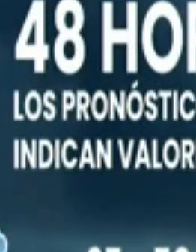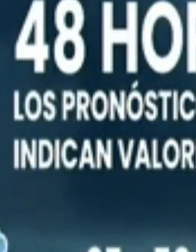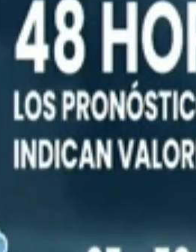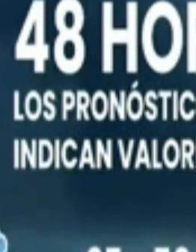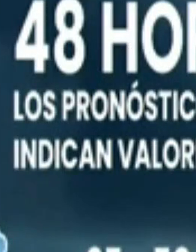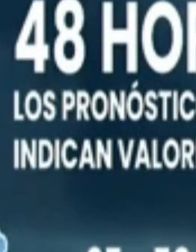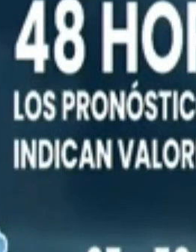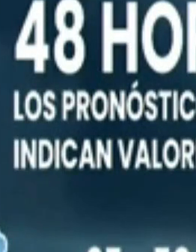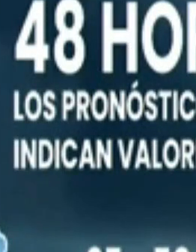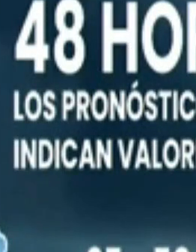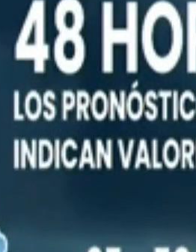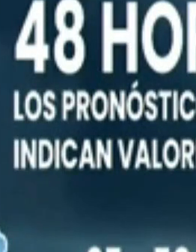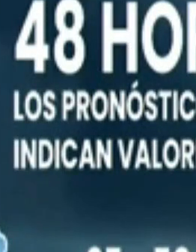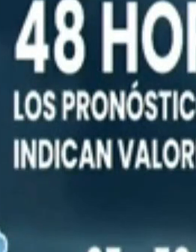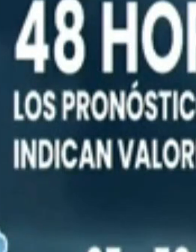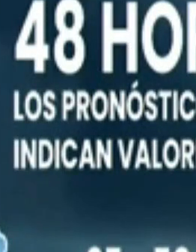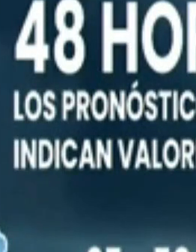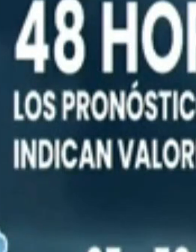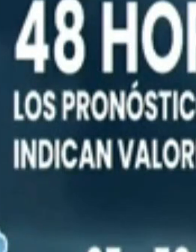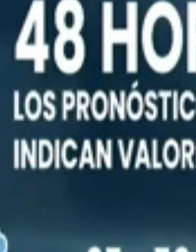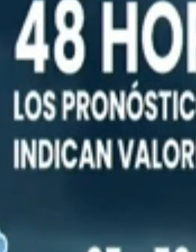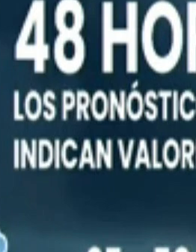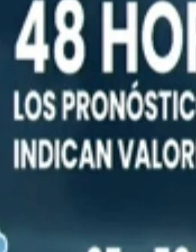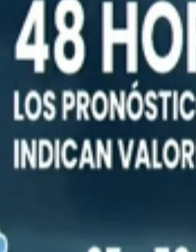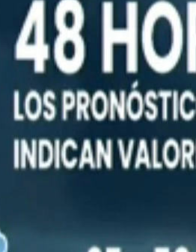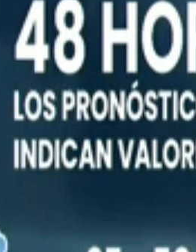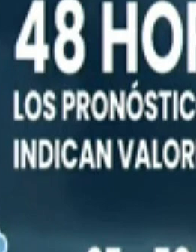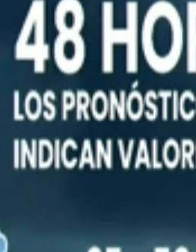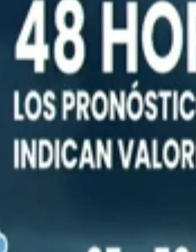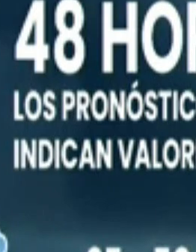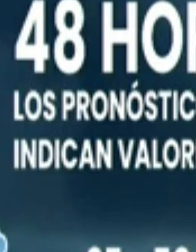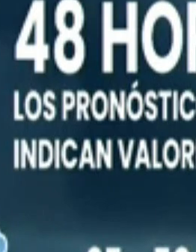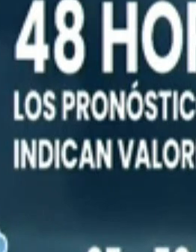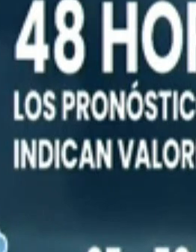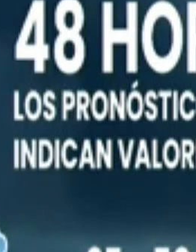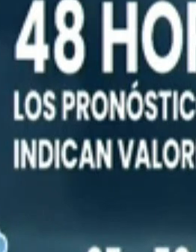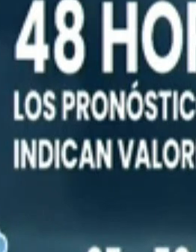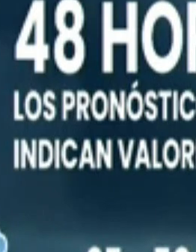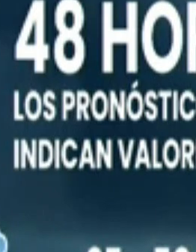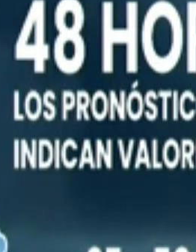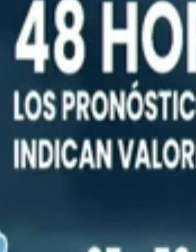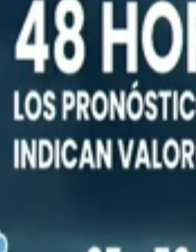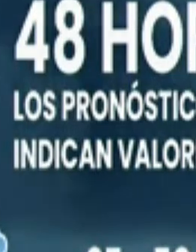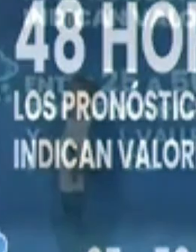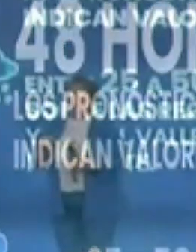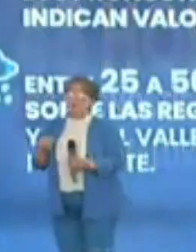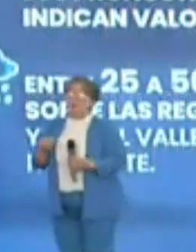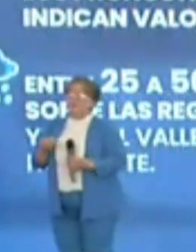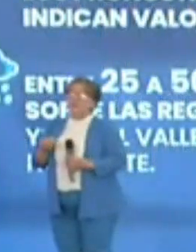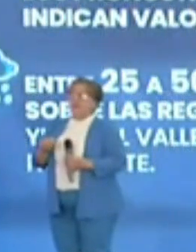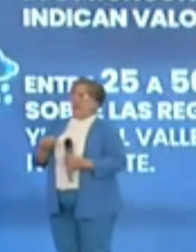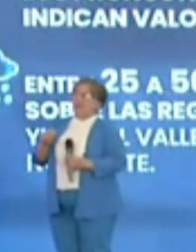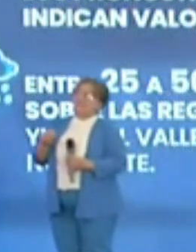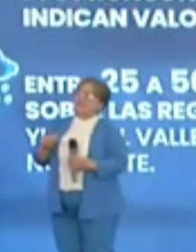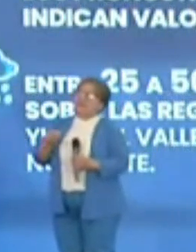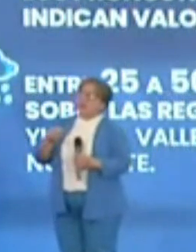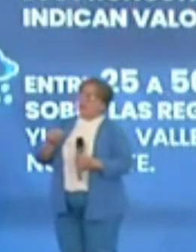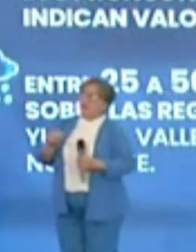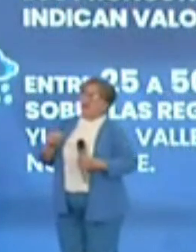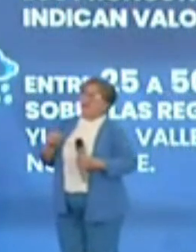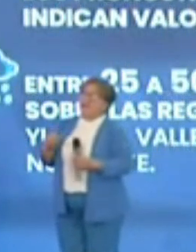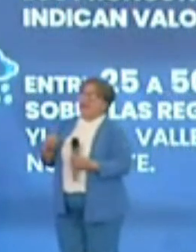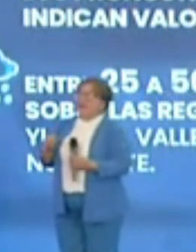a esta vaguada que estuvo incidiendo, que si esos acumulados de lluvia ocurren en menos tiempo, que es lo que se